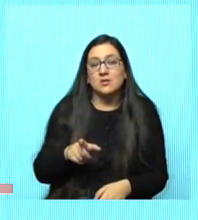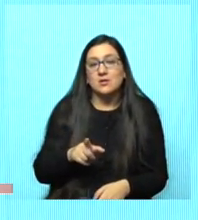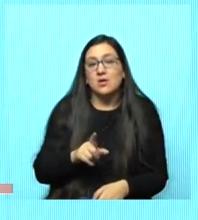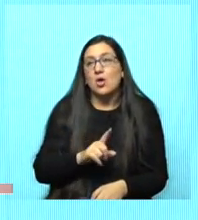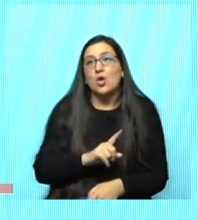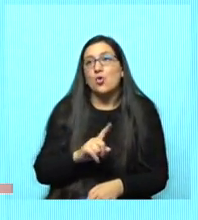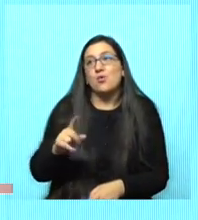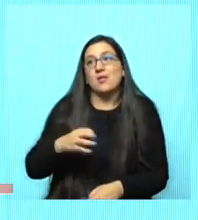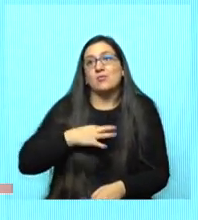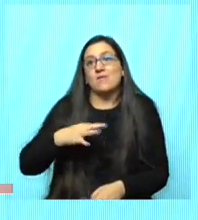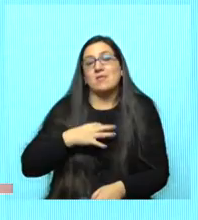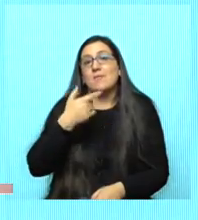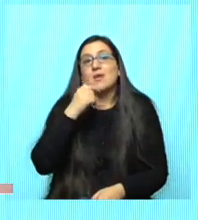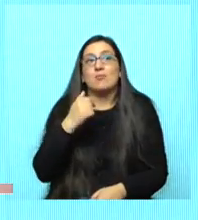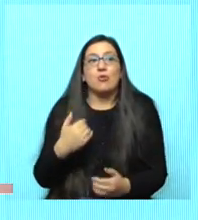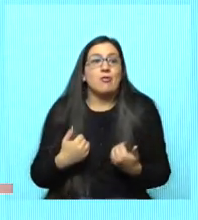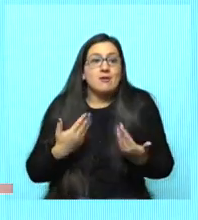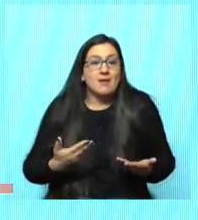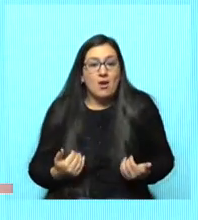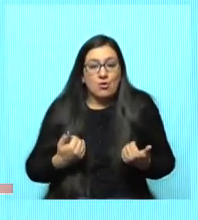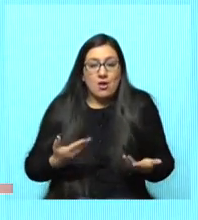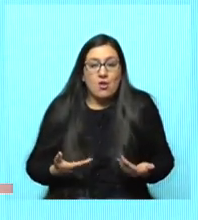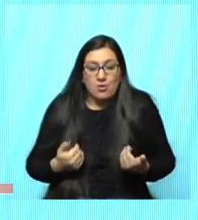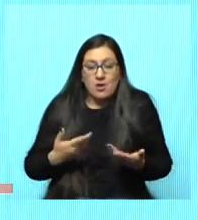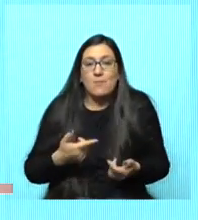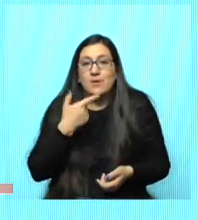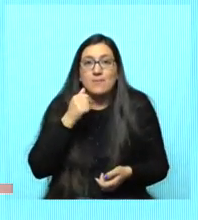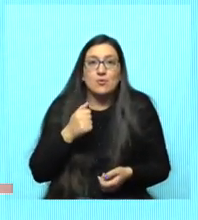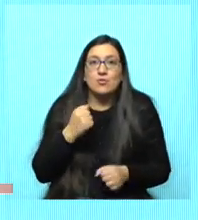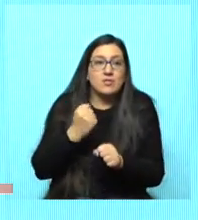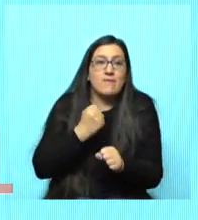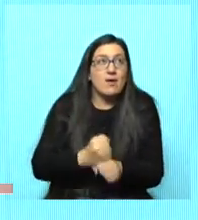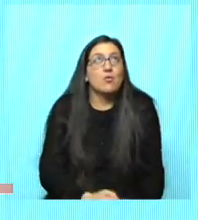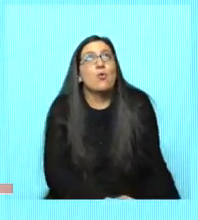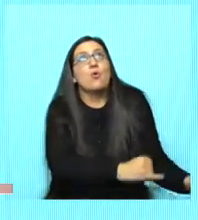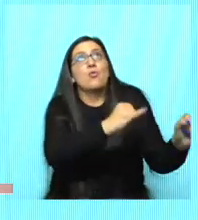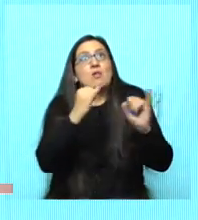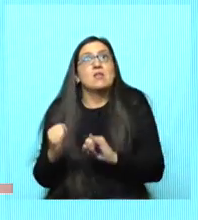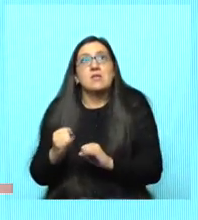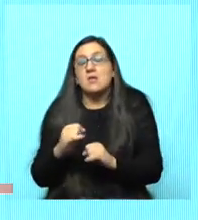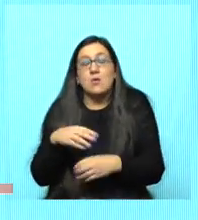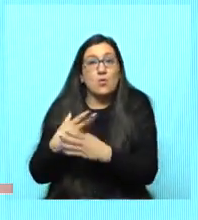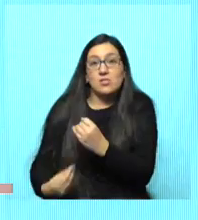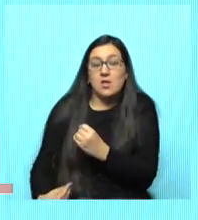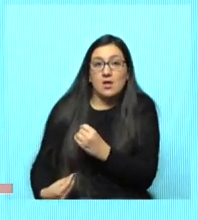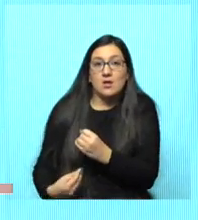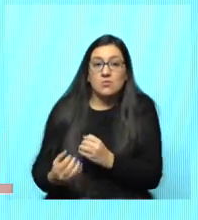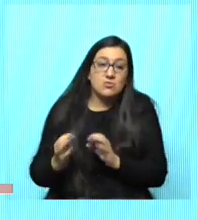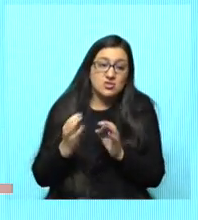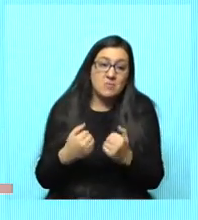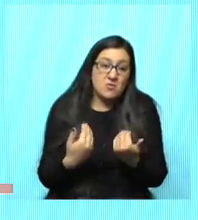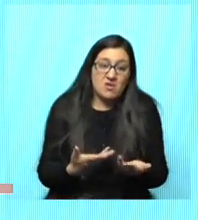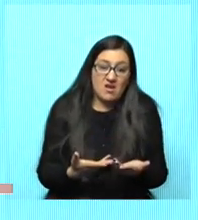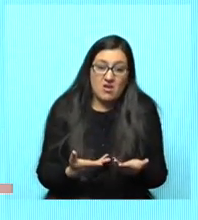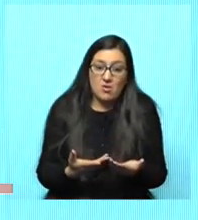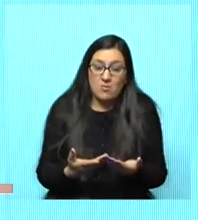por ejemplo, con regalos, la ausencia, es sí una forma de maltrato. Entonces es tipo poner un poco de nosotros y arrancar a darnos cuenta de poquito a